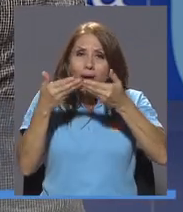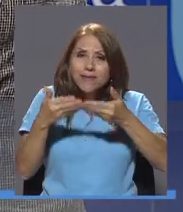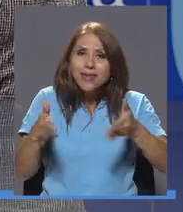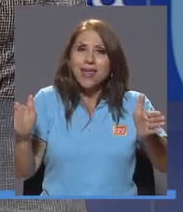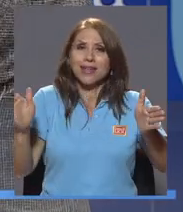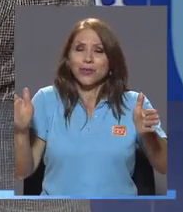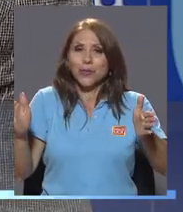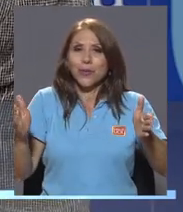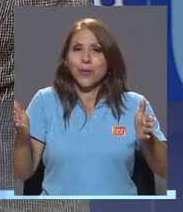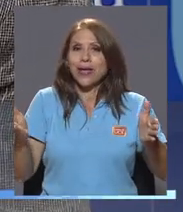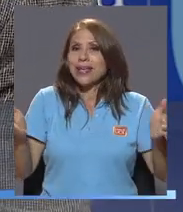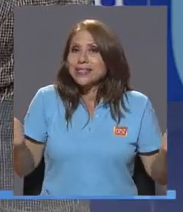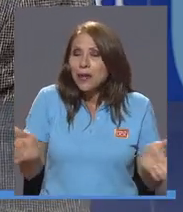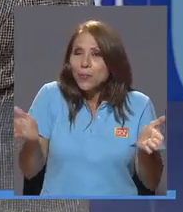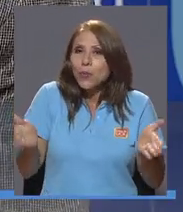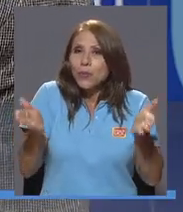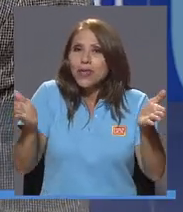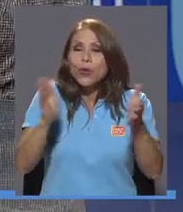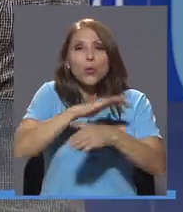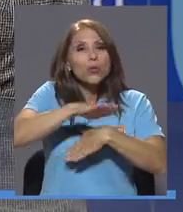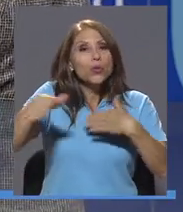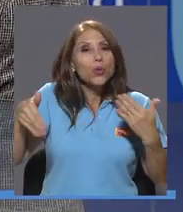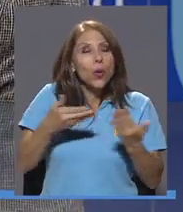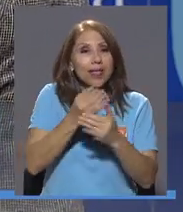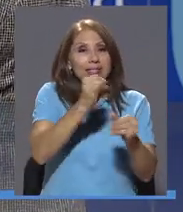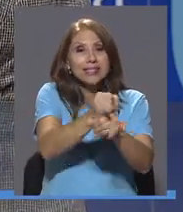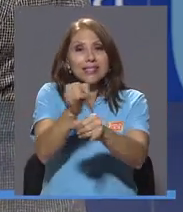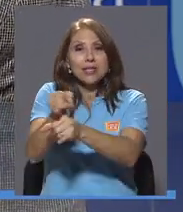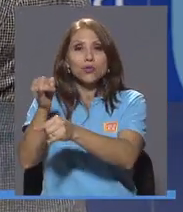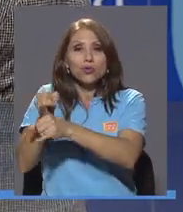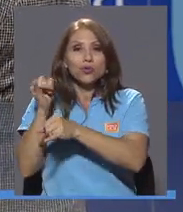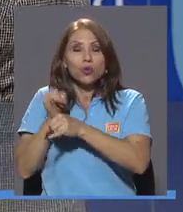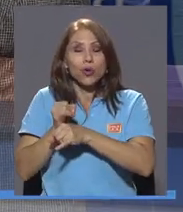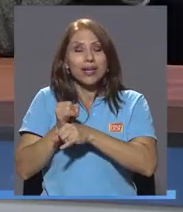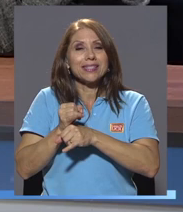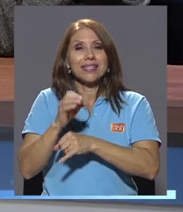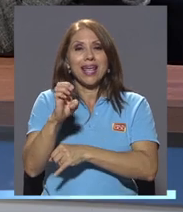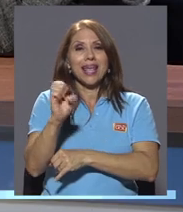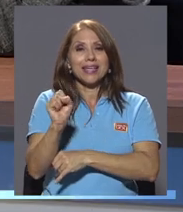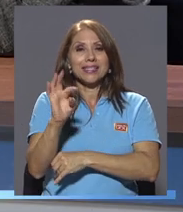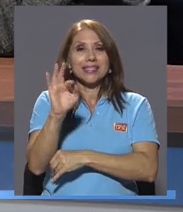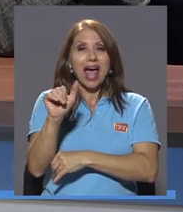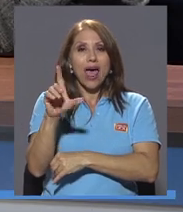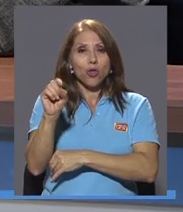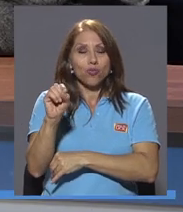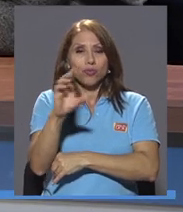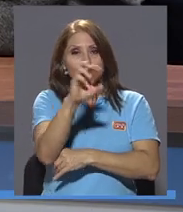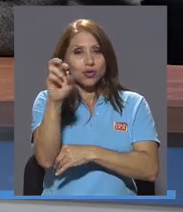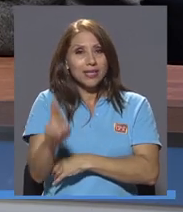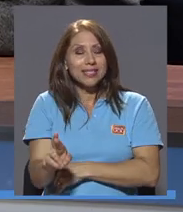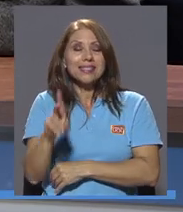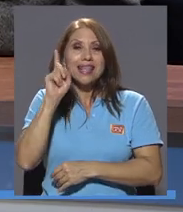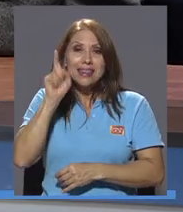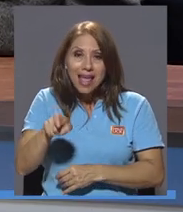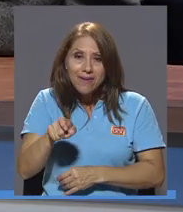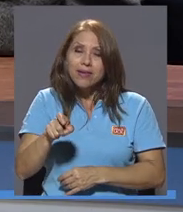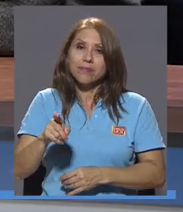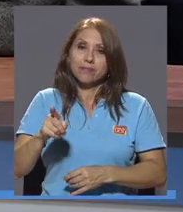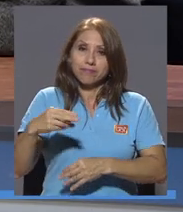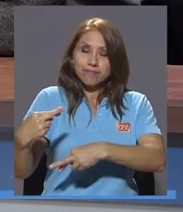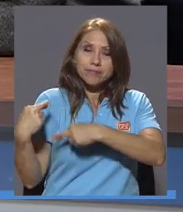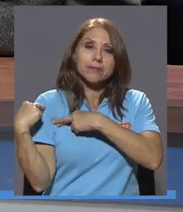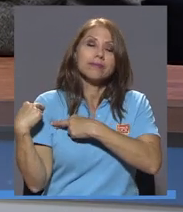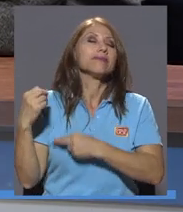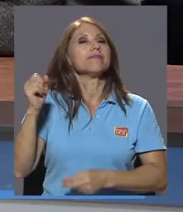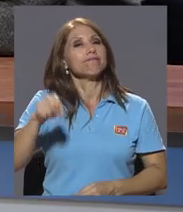que es un deber que tenemos todas las instituciones que conformamos el estado costarricense es correcto es un deber digamos en la universidad de costa rica se